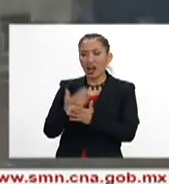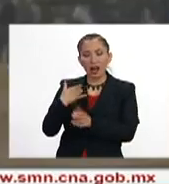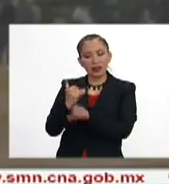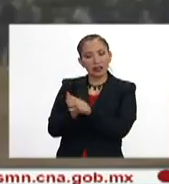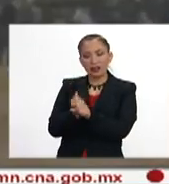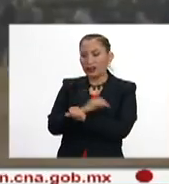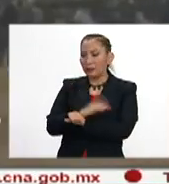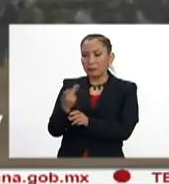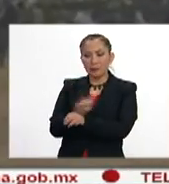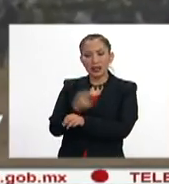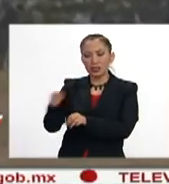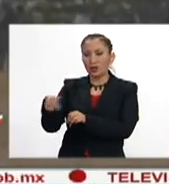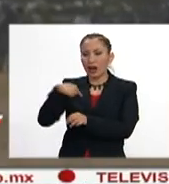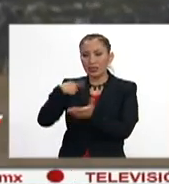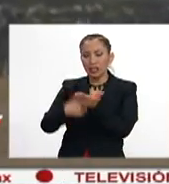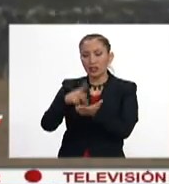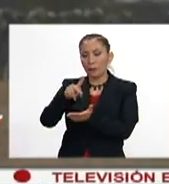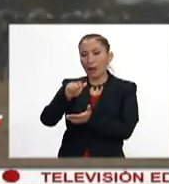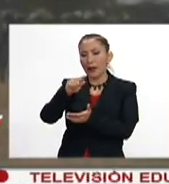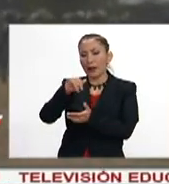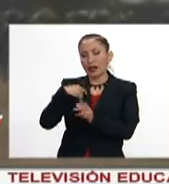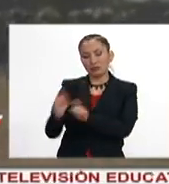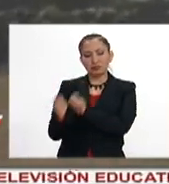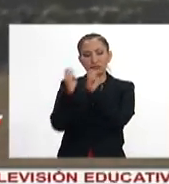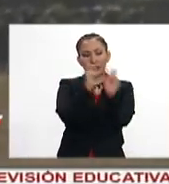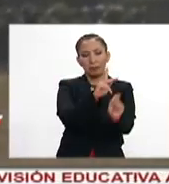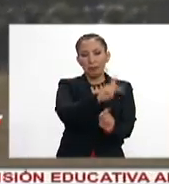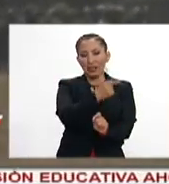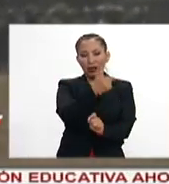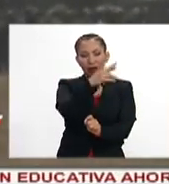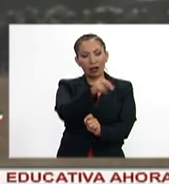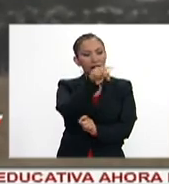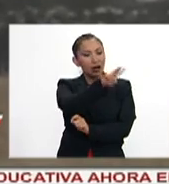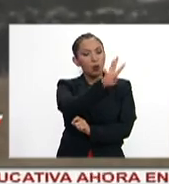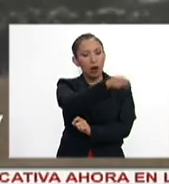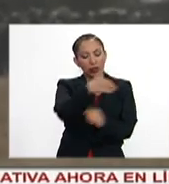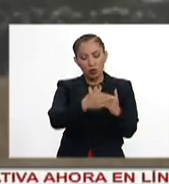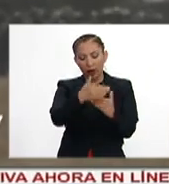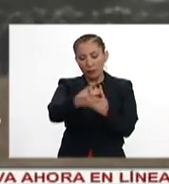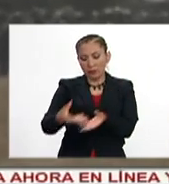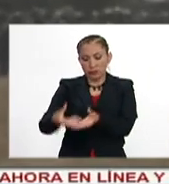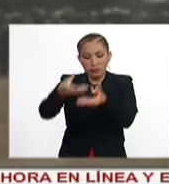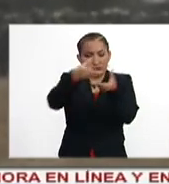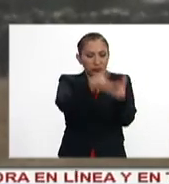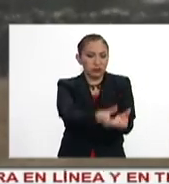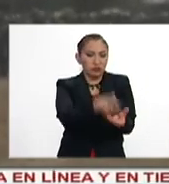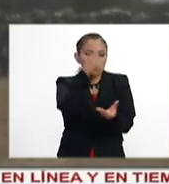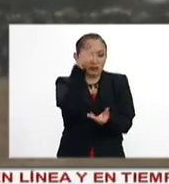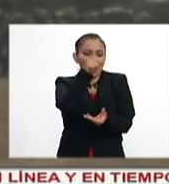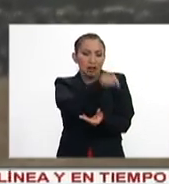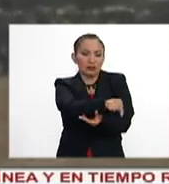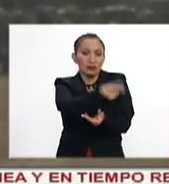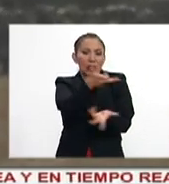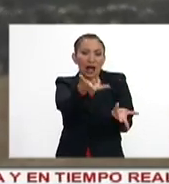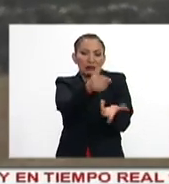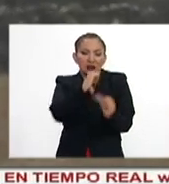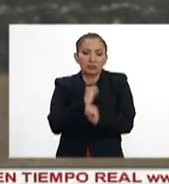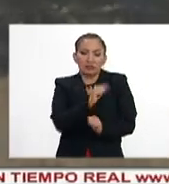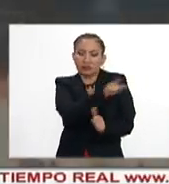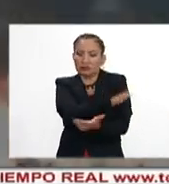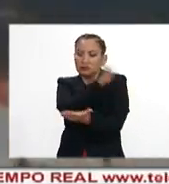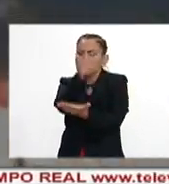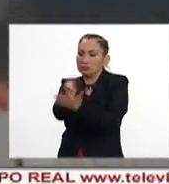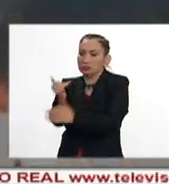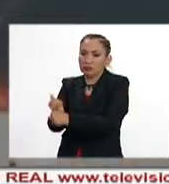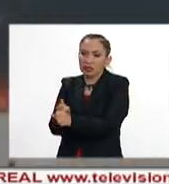hechos ocurridos ahí en Palmarito. Envió a la Procuraduría General de la República 4 carpetas de investigación para que la dependencia